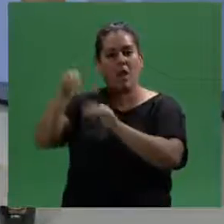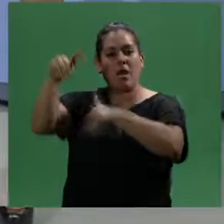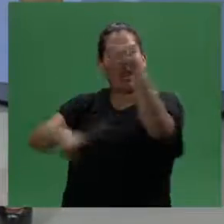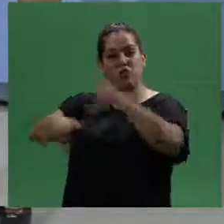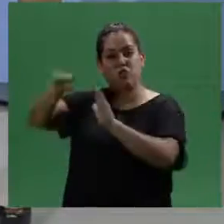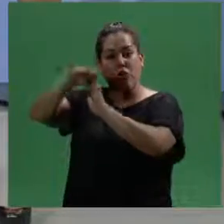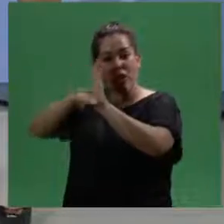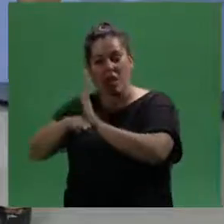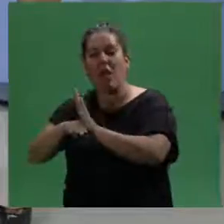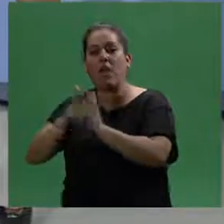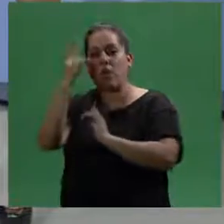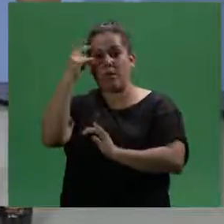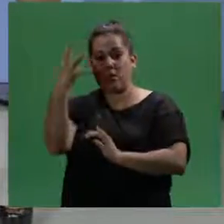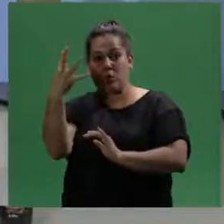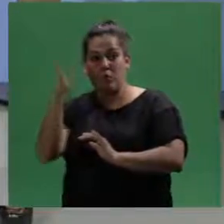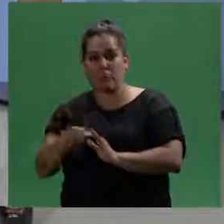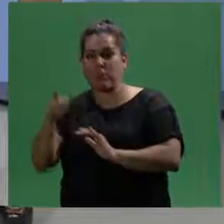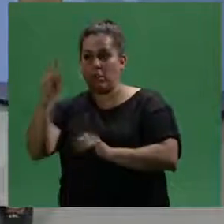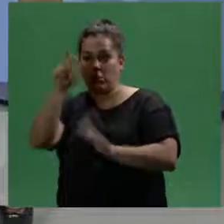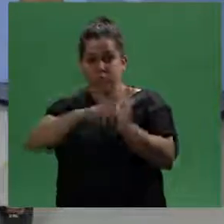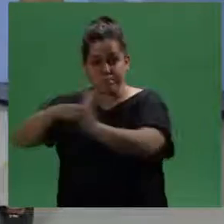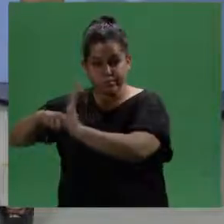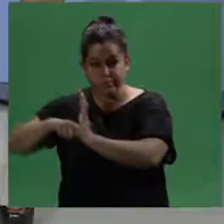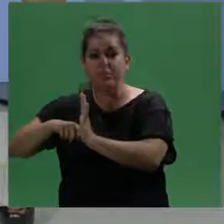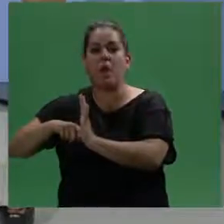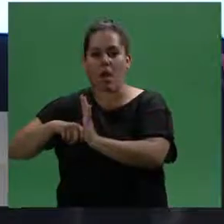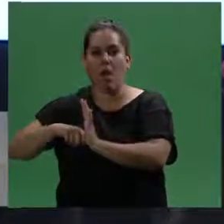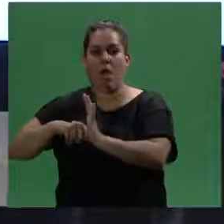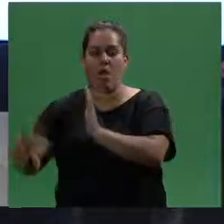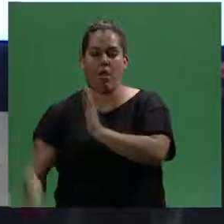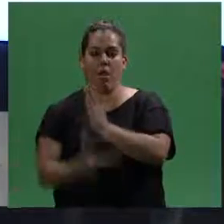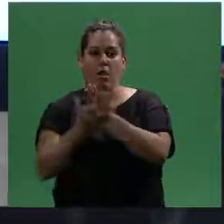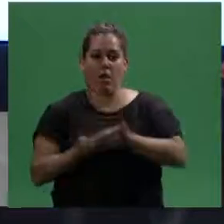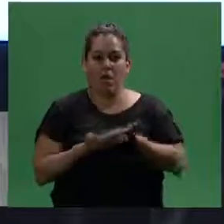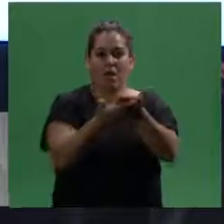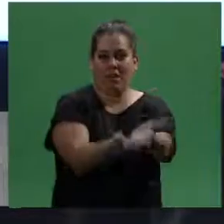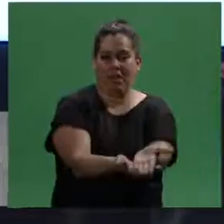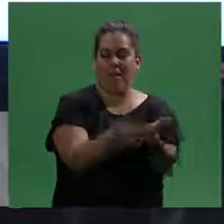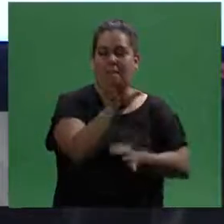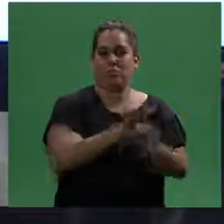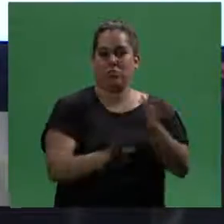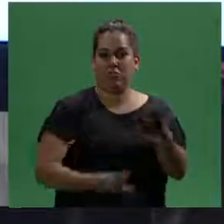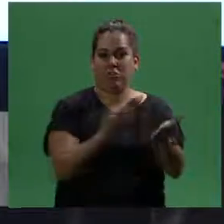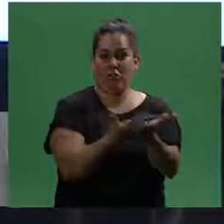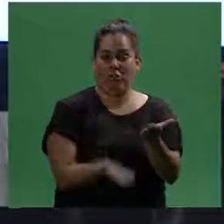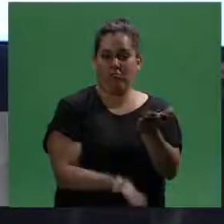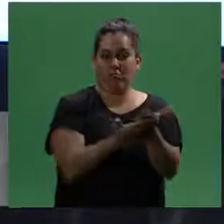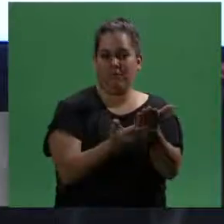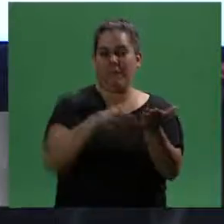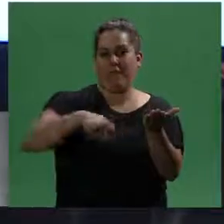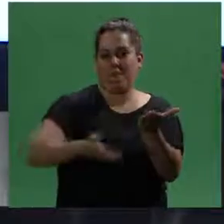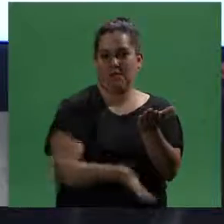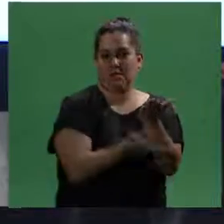del padrón, creo que es en el orden del 4%, y se presenta el proyecto con ese aval de firmas que